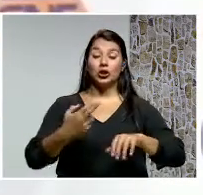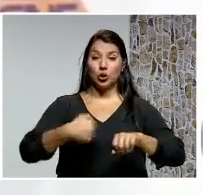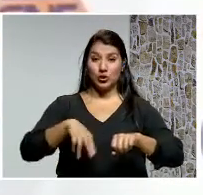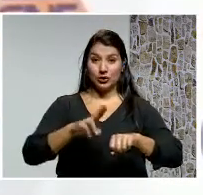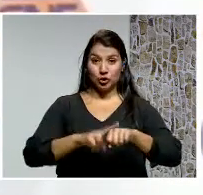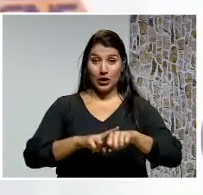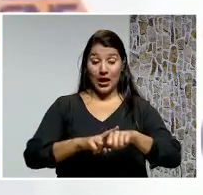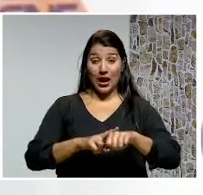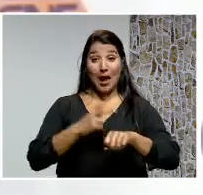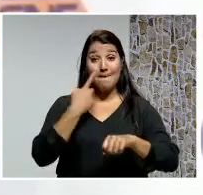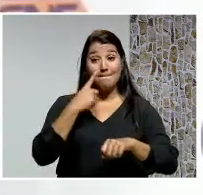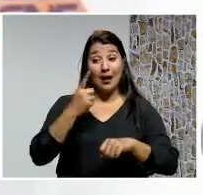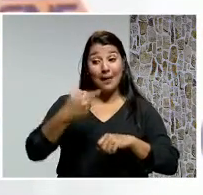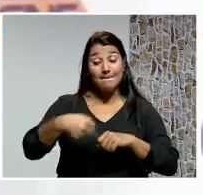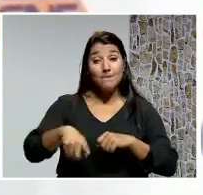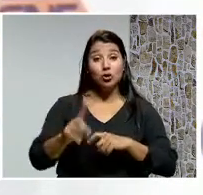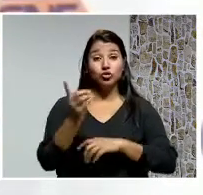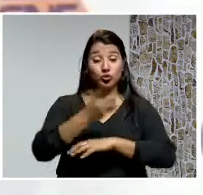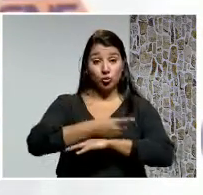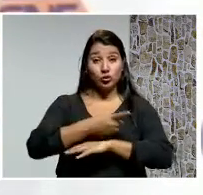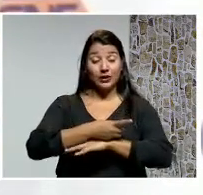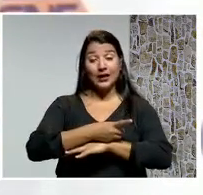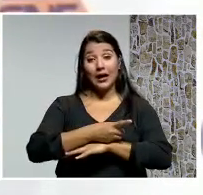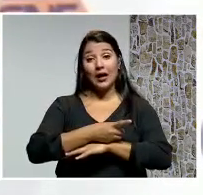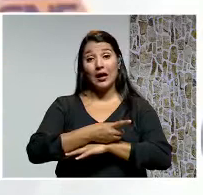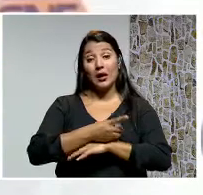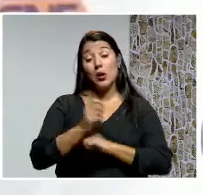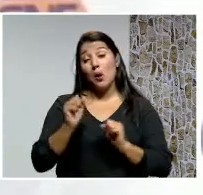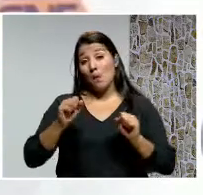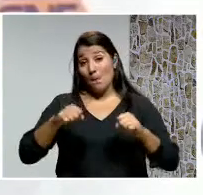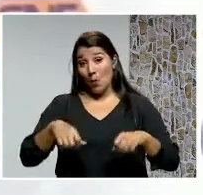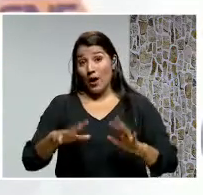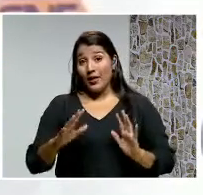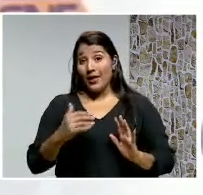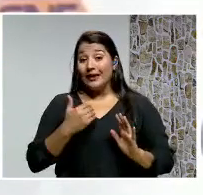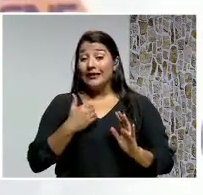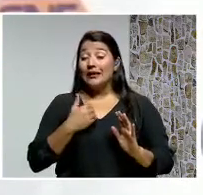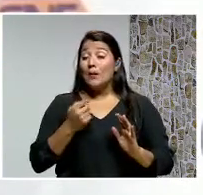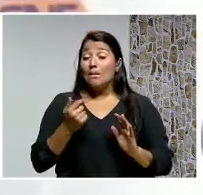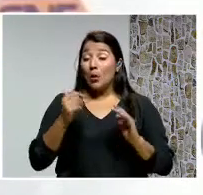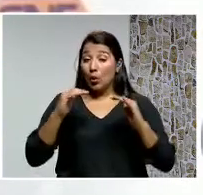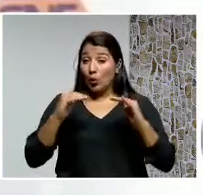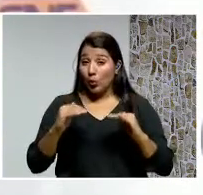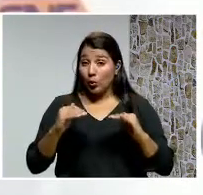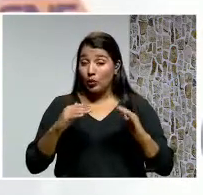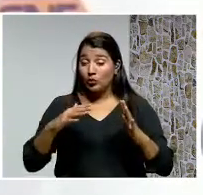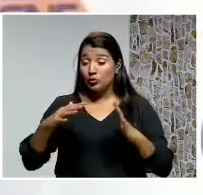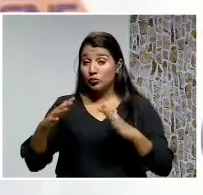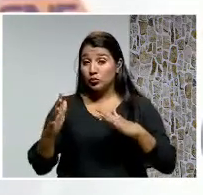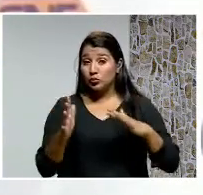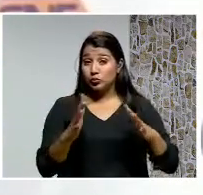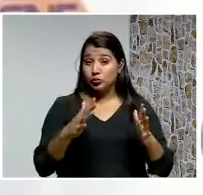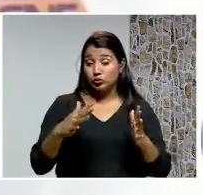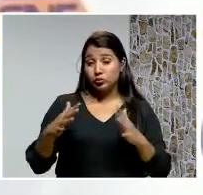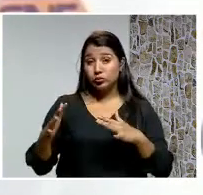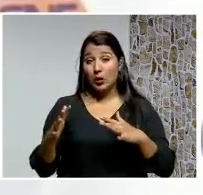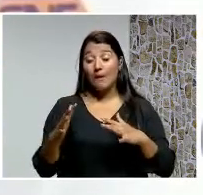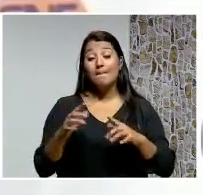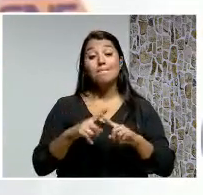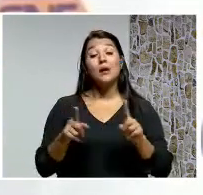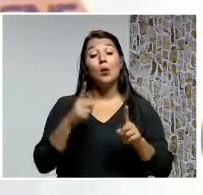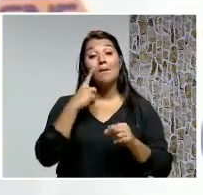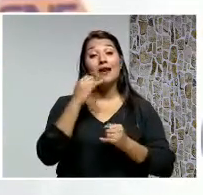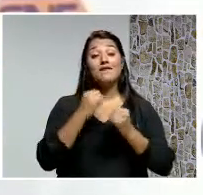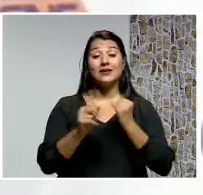indicado. Para estos próximos días, si bien es cierto, se puede experimentar una leve disminución en la velocidad, para el fin de